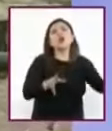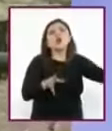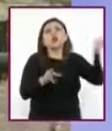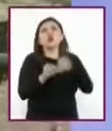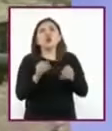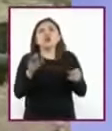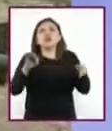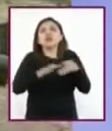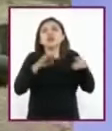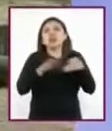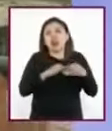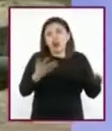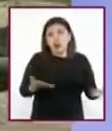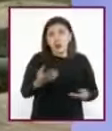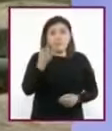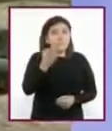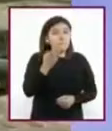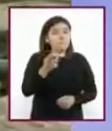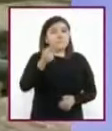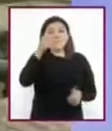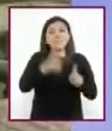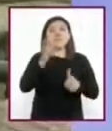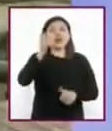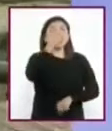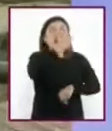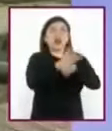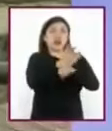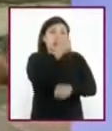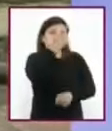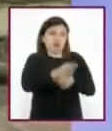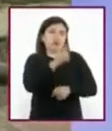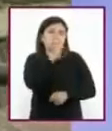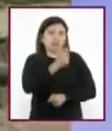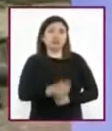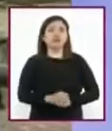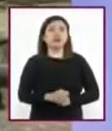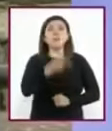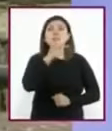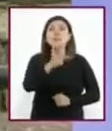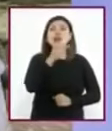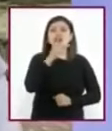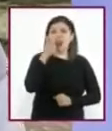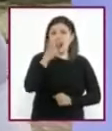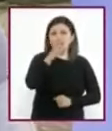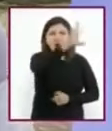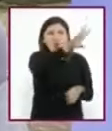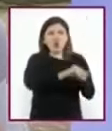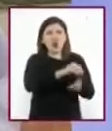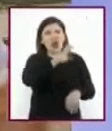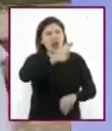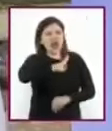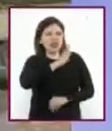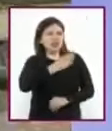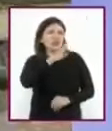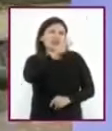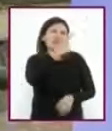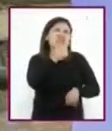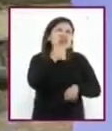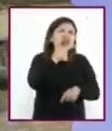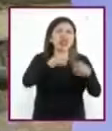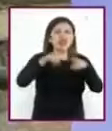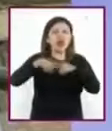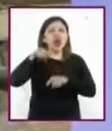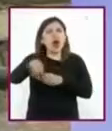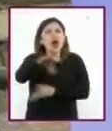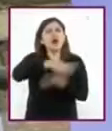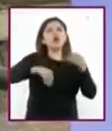países angloparlantes, principalmente de los Estados Unidos. Los anglicismos y otros extranjerismos vienen a cubrir las